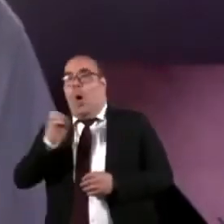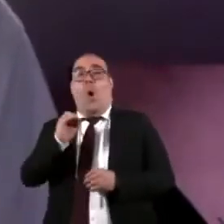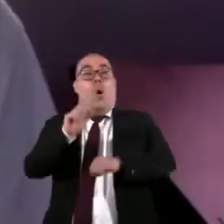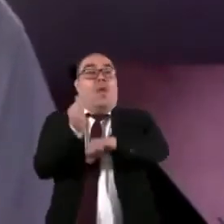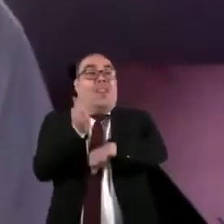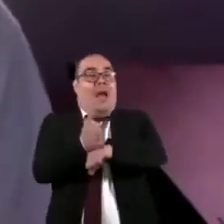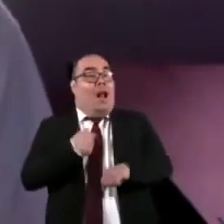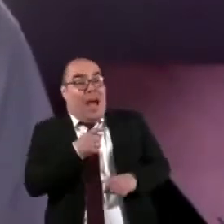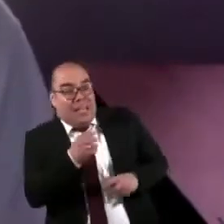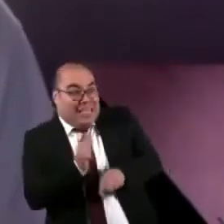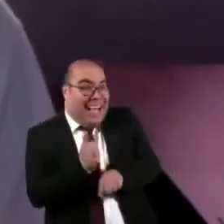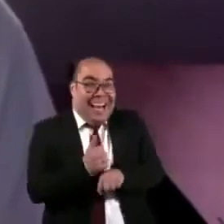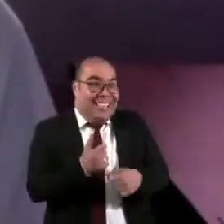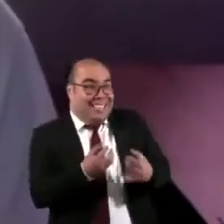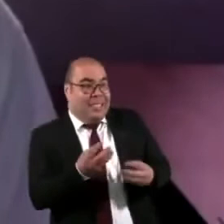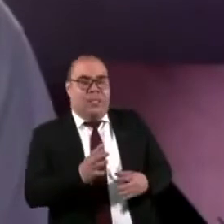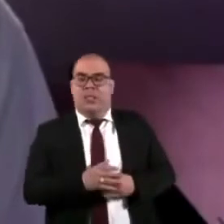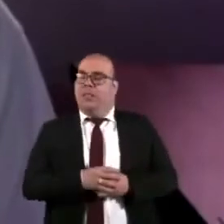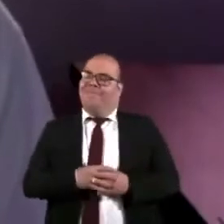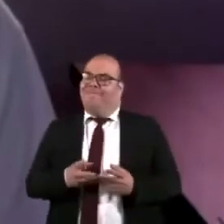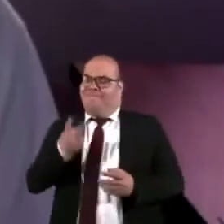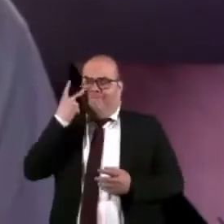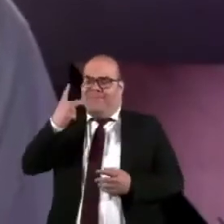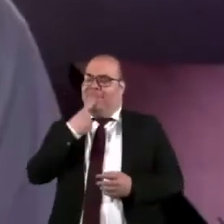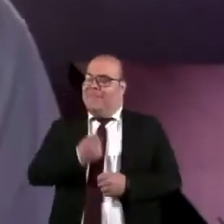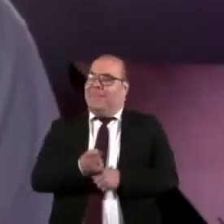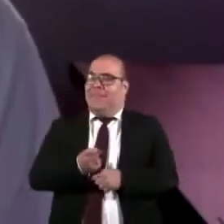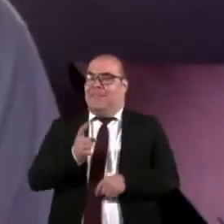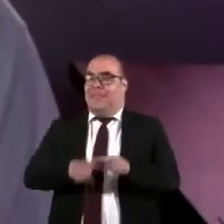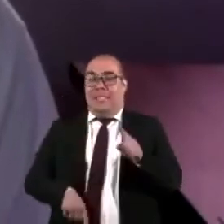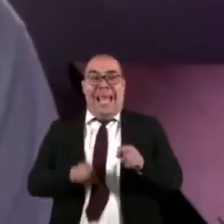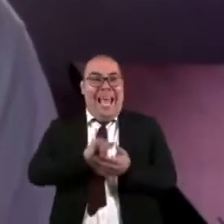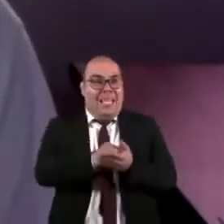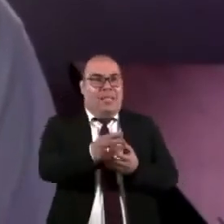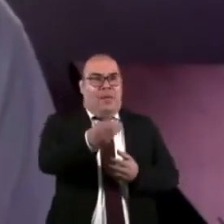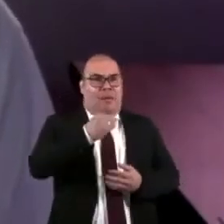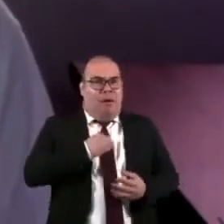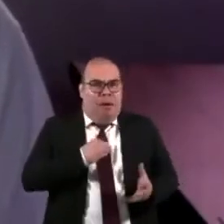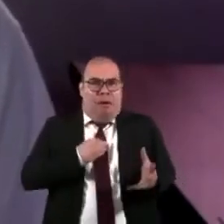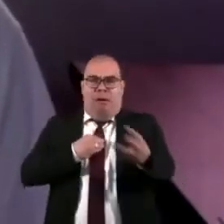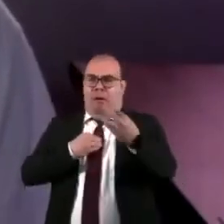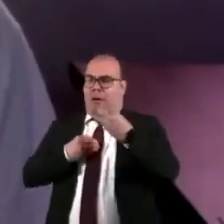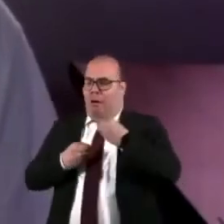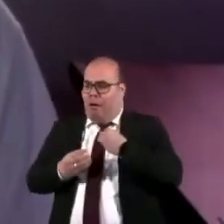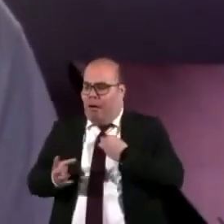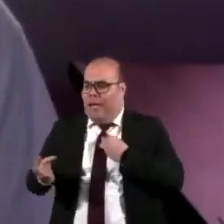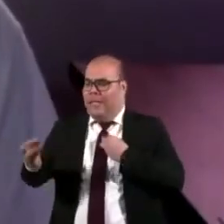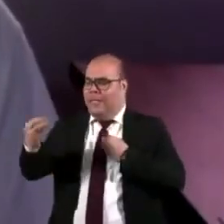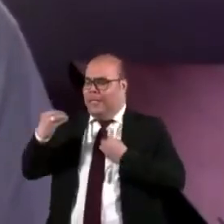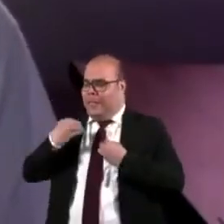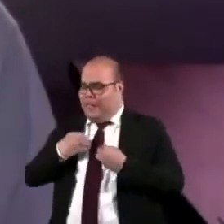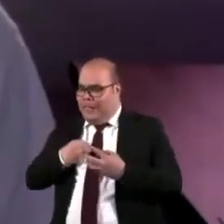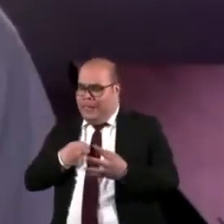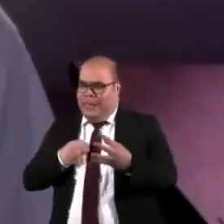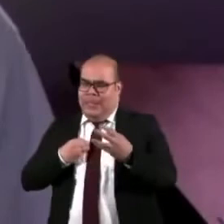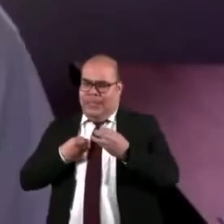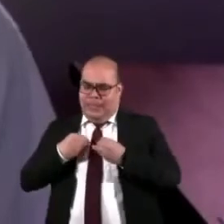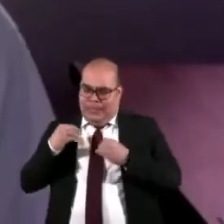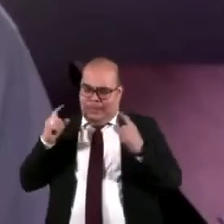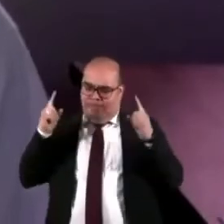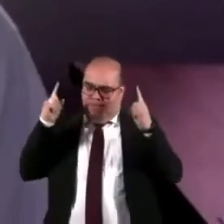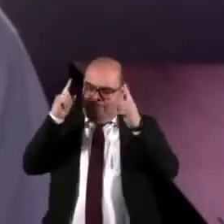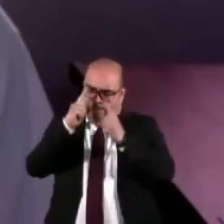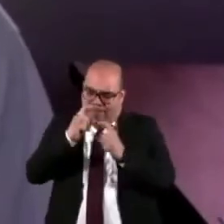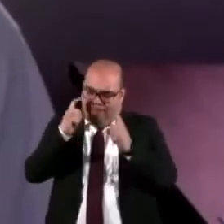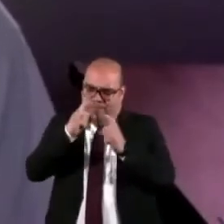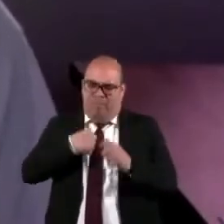almuerzo. Todas esas cosas pues lo iban impactando a uno. De ahí que eso me motivó a entrar a la militancia política muy